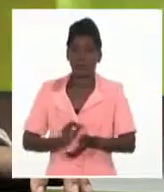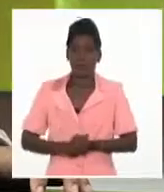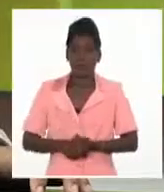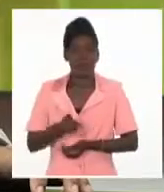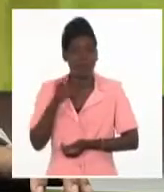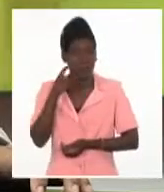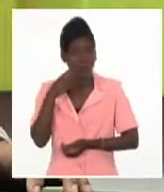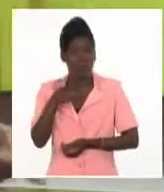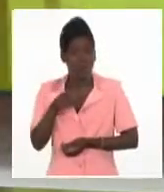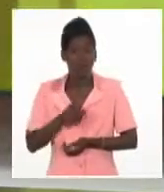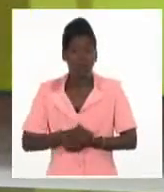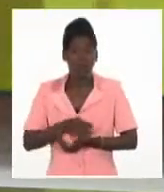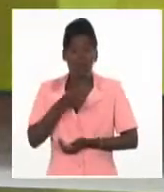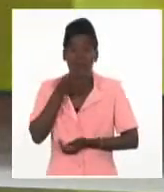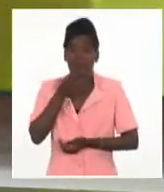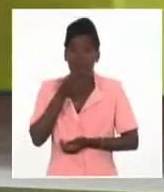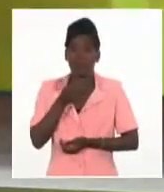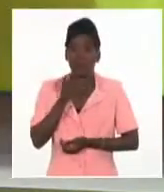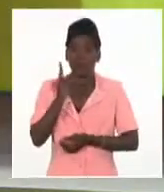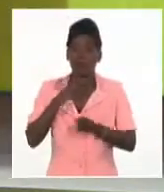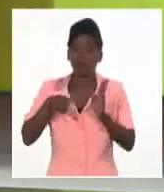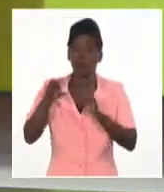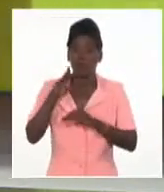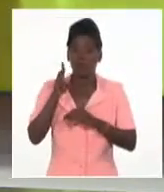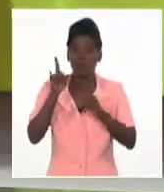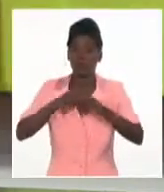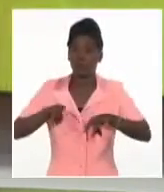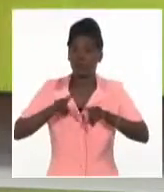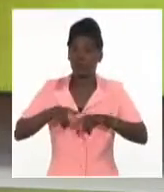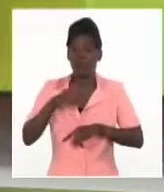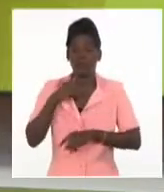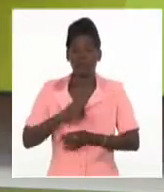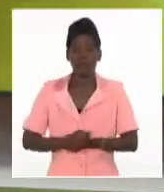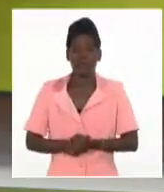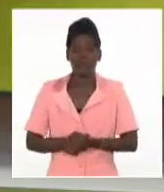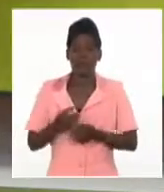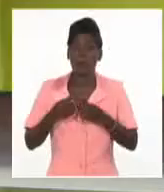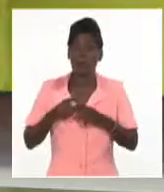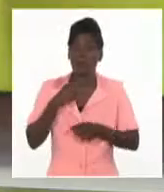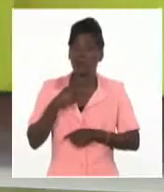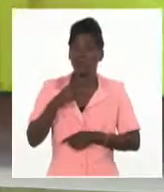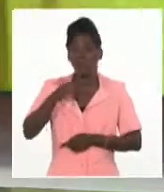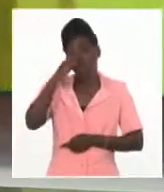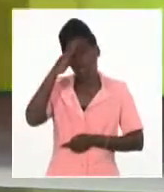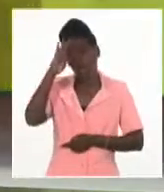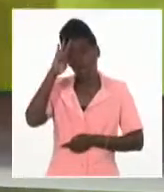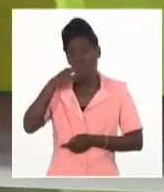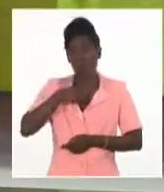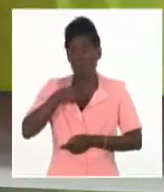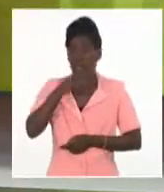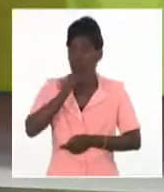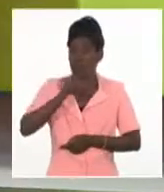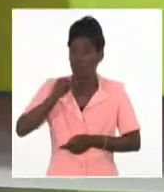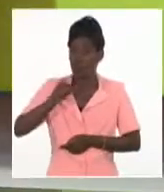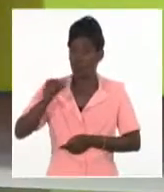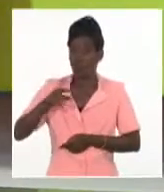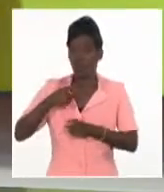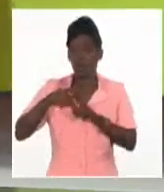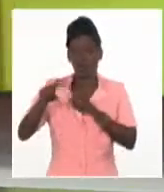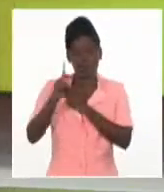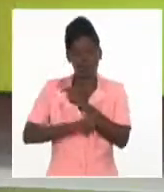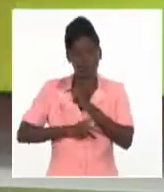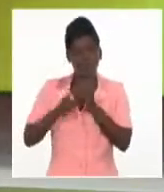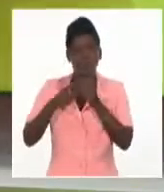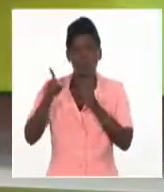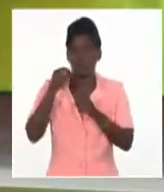Interesante tema desde la voz de este experto. De hecho, Nación y Emigración dejó claro que Cuba cuenta con sus nacionales en el exterior para su desarrollo. La voluntad